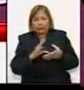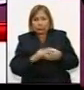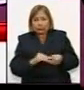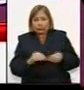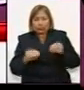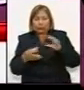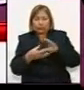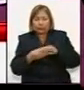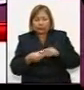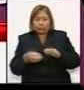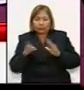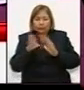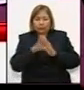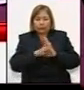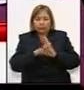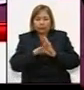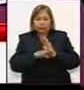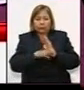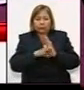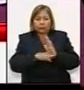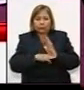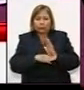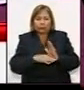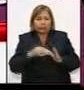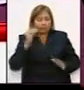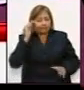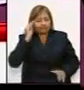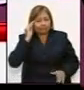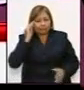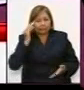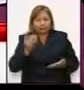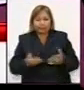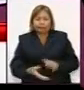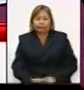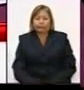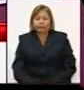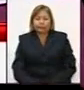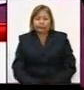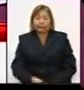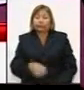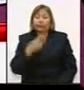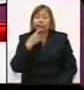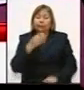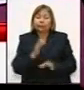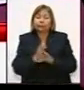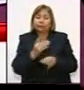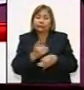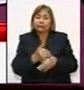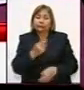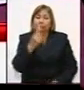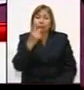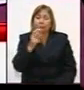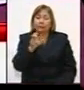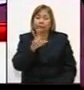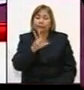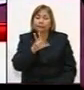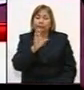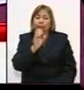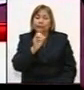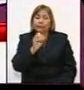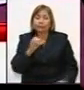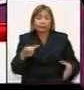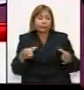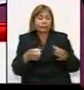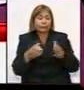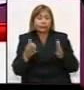históricamente tiene un bajísimo índice de reelección y está formado por 130 congresistas, y también le voy a